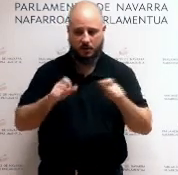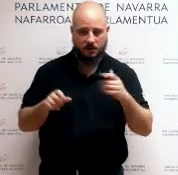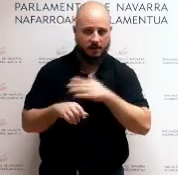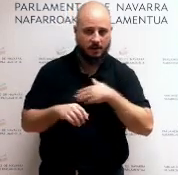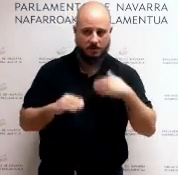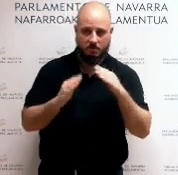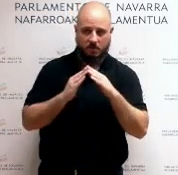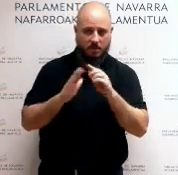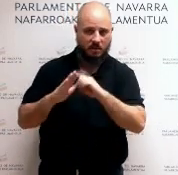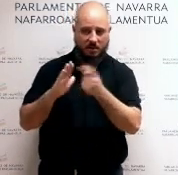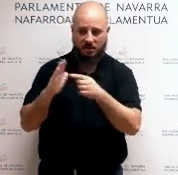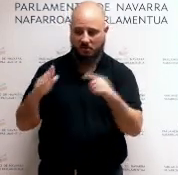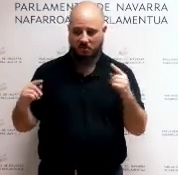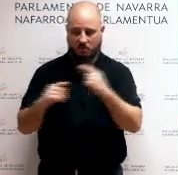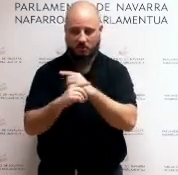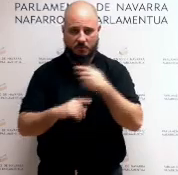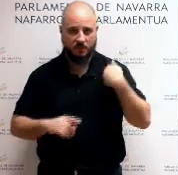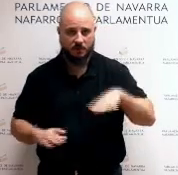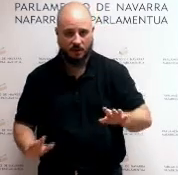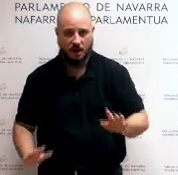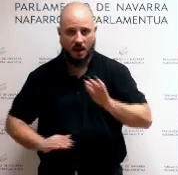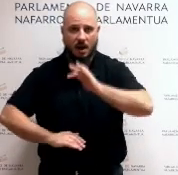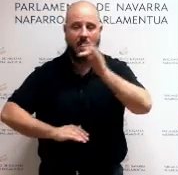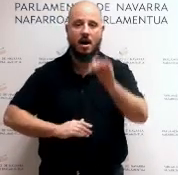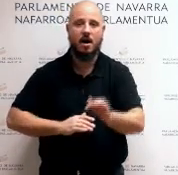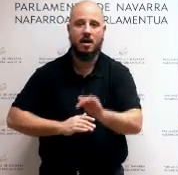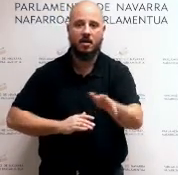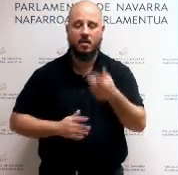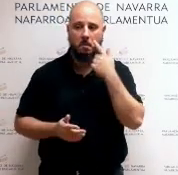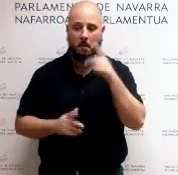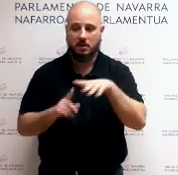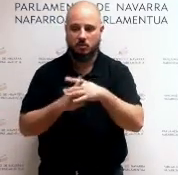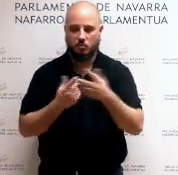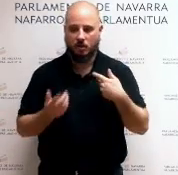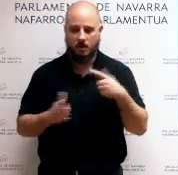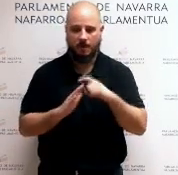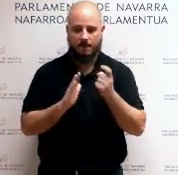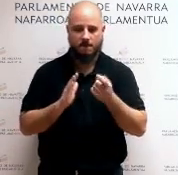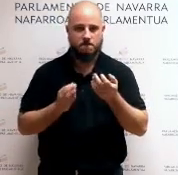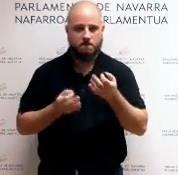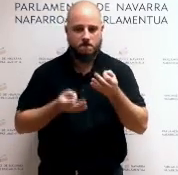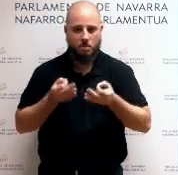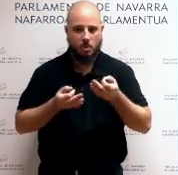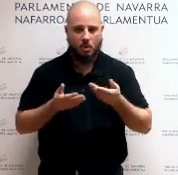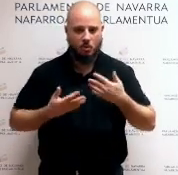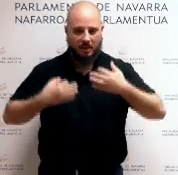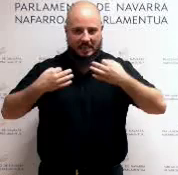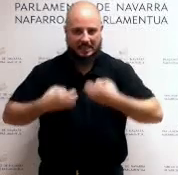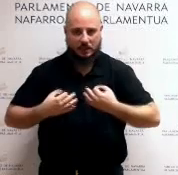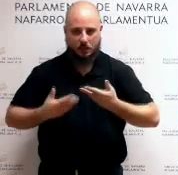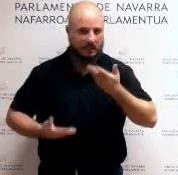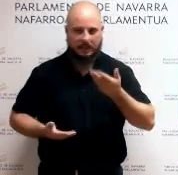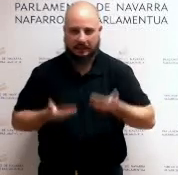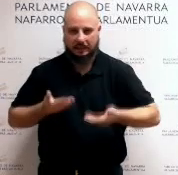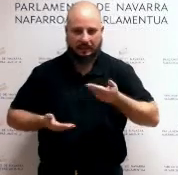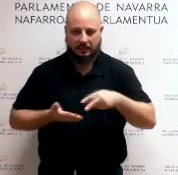vivienda y además va a añadir, como he dicho, más inseguridad jurídica a esta situación, algo contrario también a la solución a este problema.